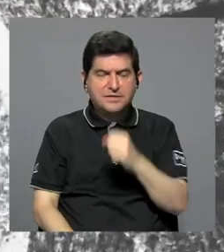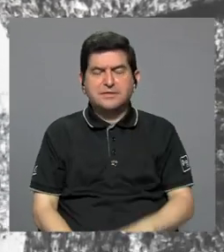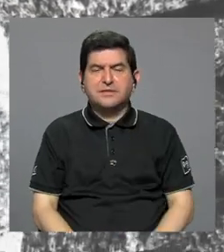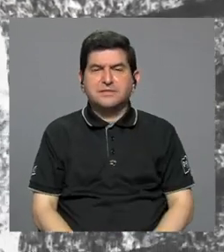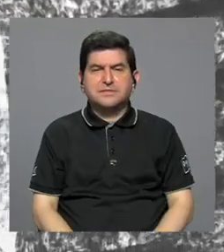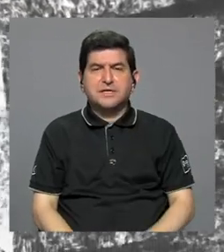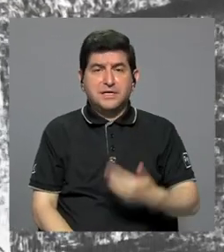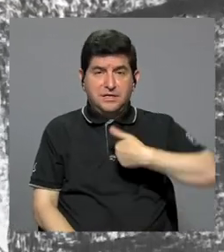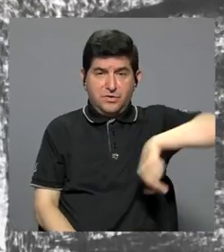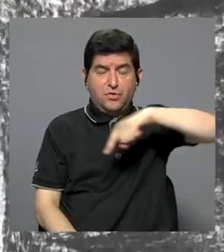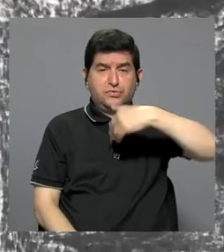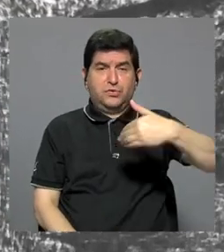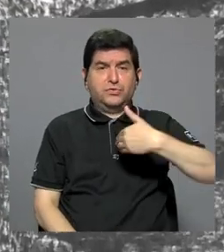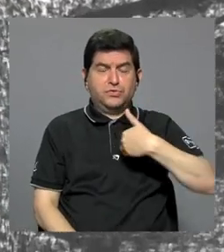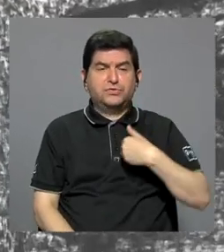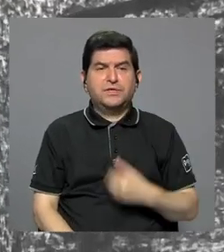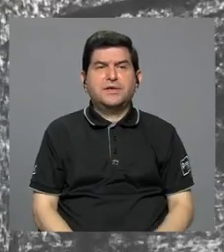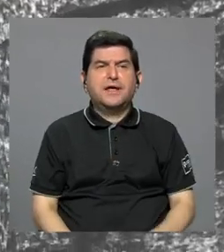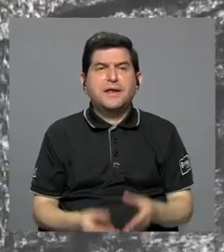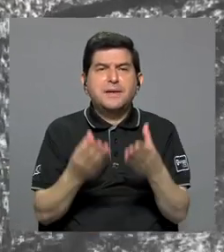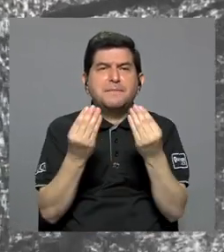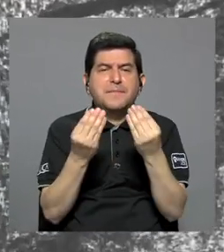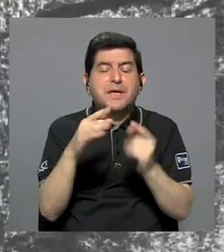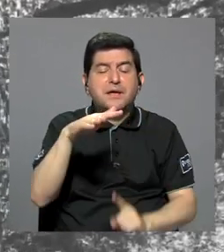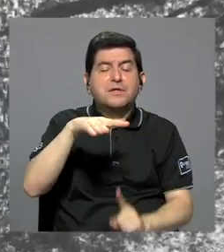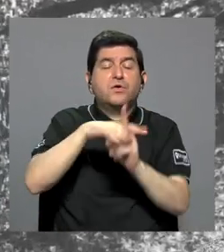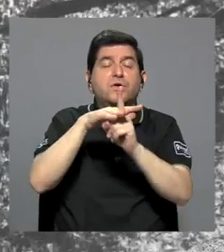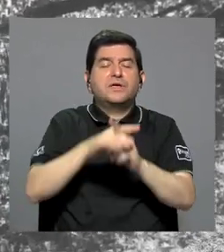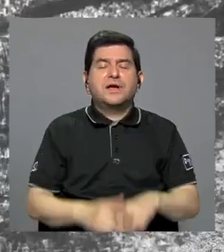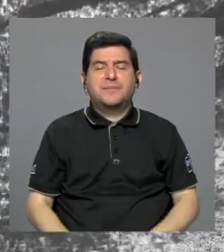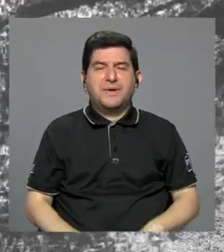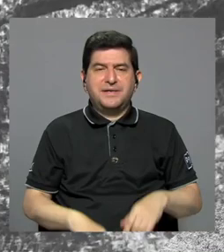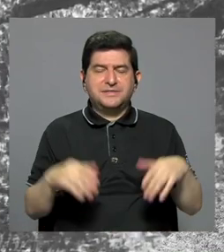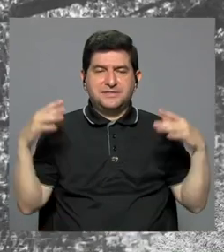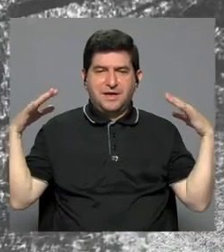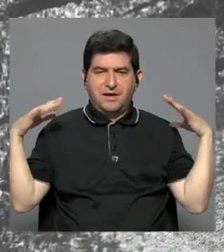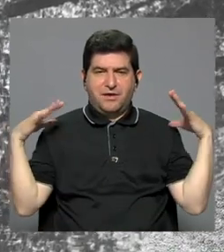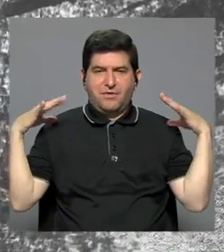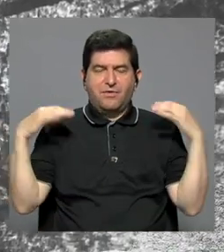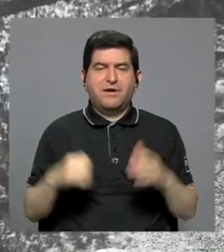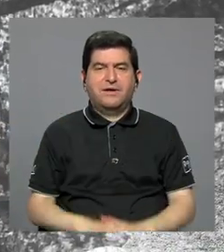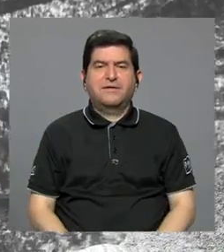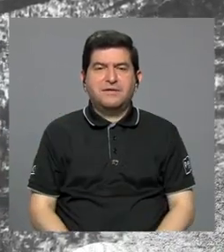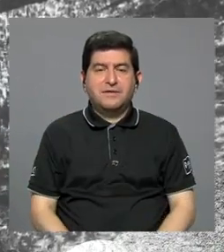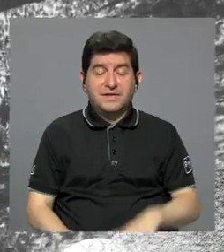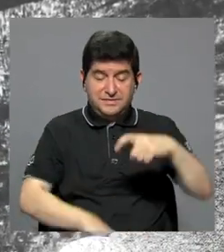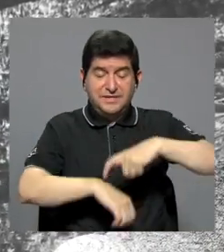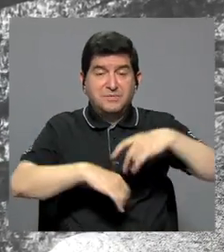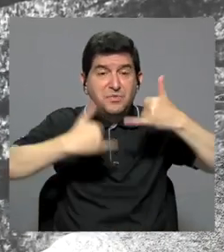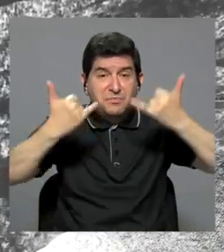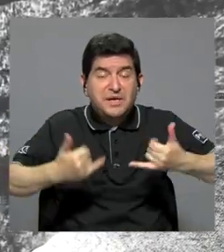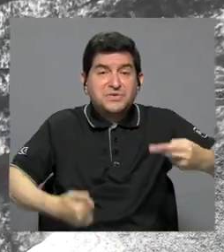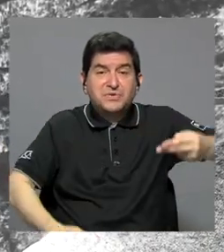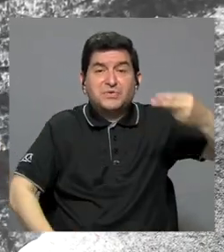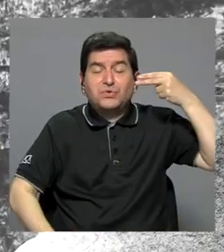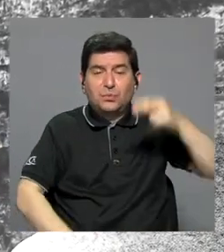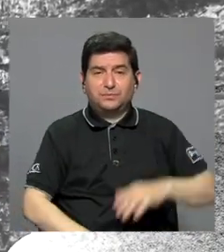poderosa, nos pusieron miedo y nos salieron alas, ¿verdad? Que es una canción fundamental de este momento